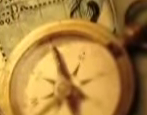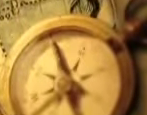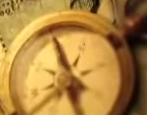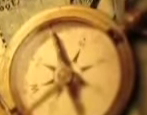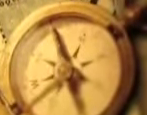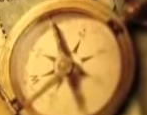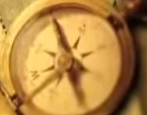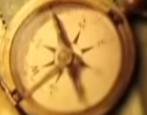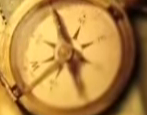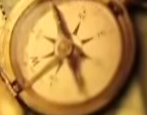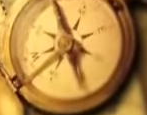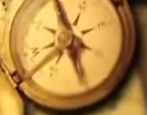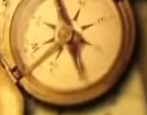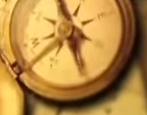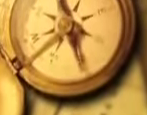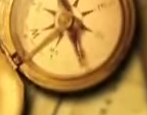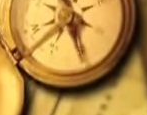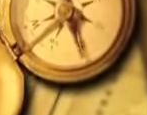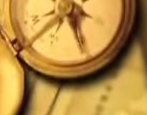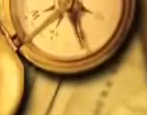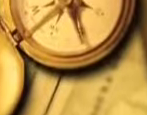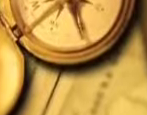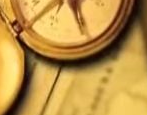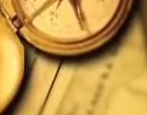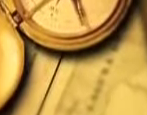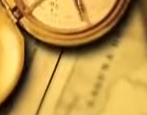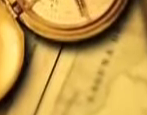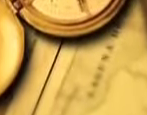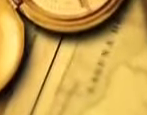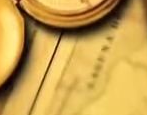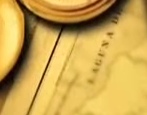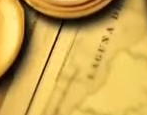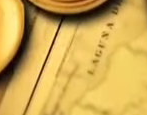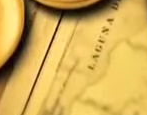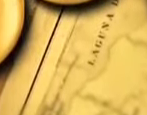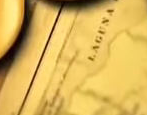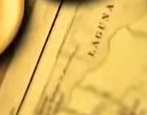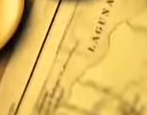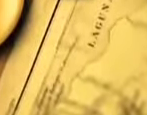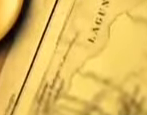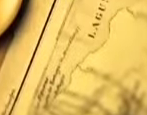4 peces compré ayer y ahora tengo un solo pez. ¿Qué